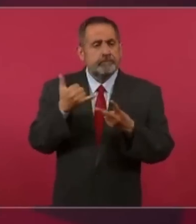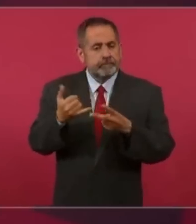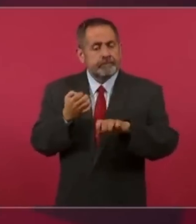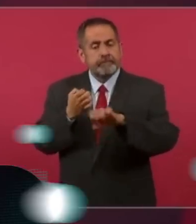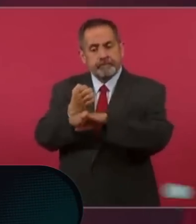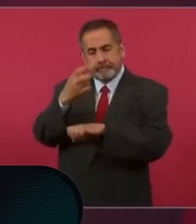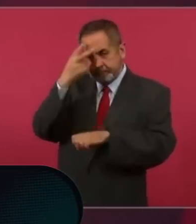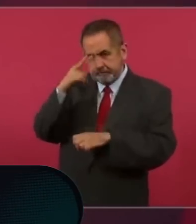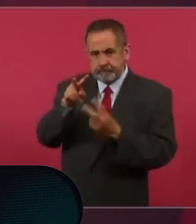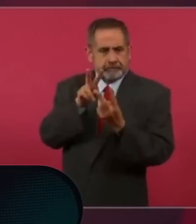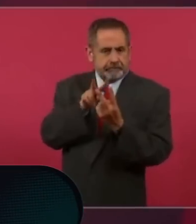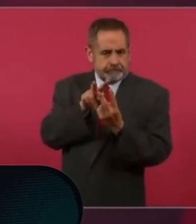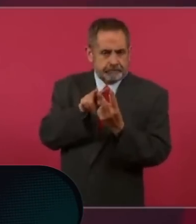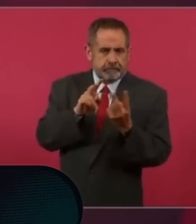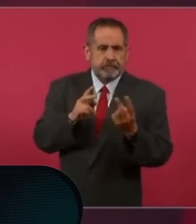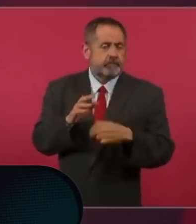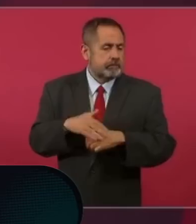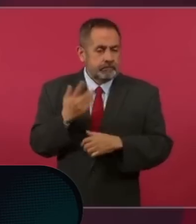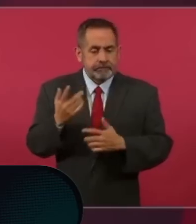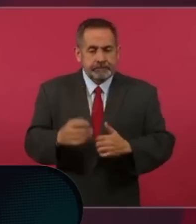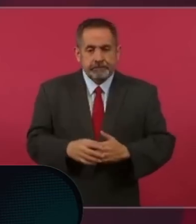México, porque